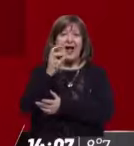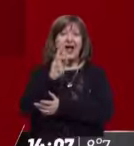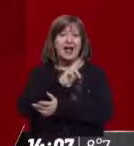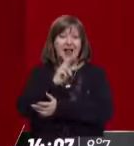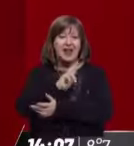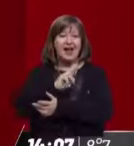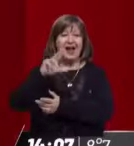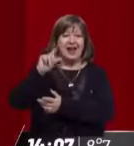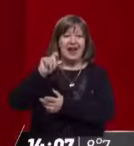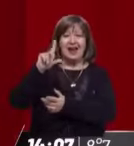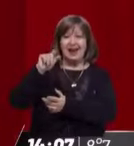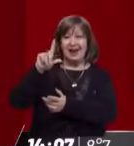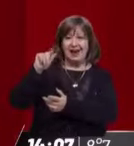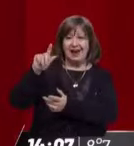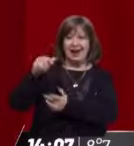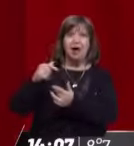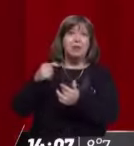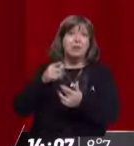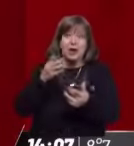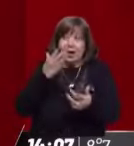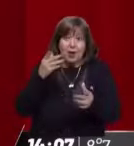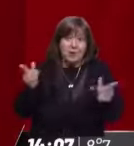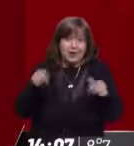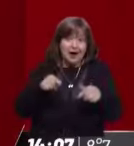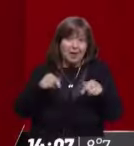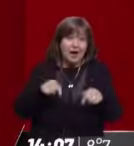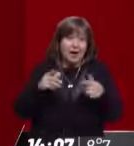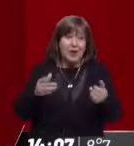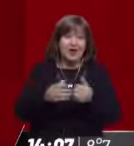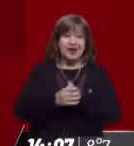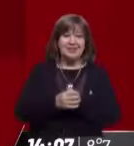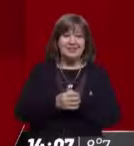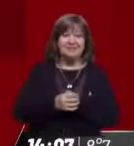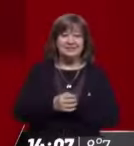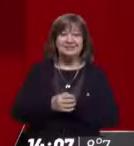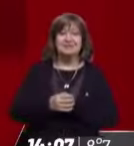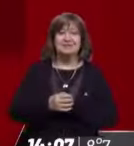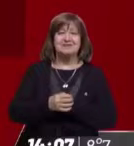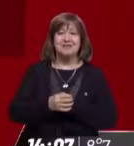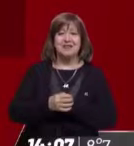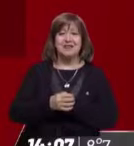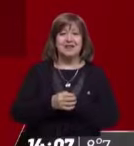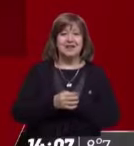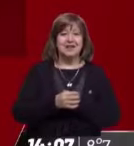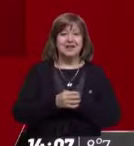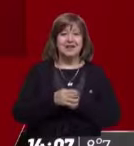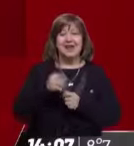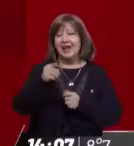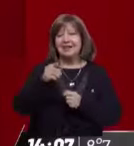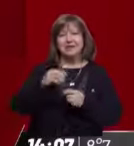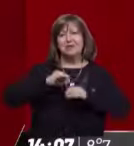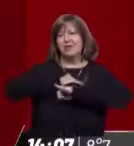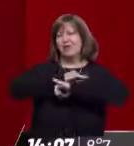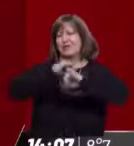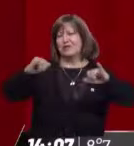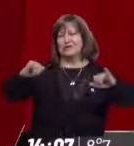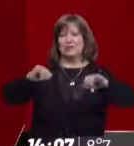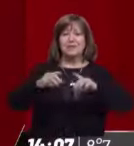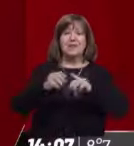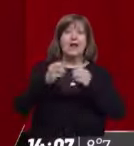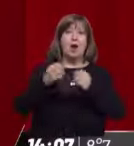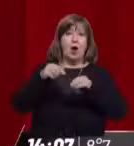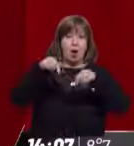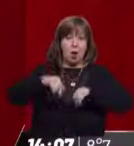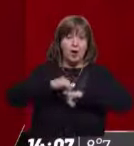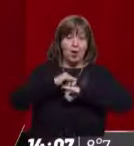marcó muchísimo. No solo el triunfo, sino todo lo que sucedió alrededor. Como por ejemplo este tipo de cosas, estos videos virales. Y lo que sucedió es que la